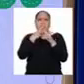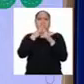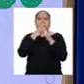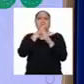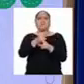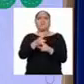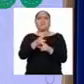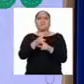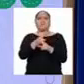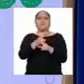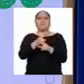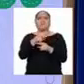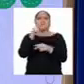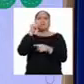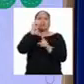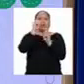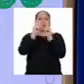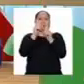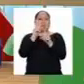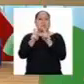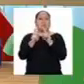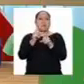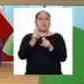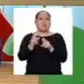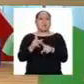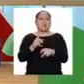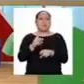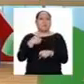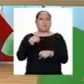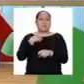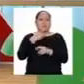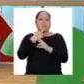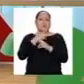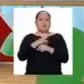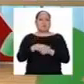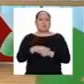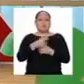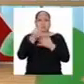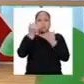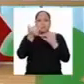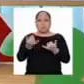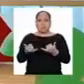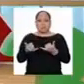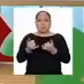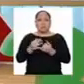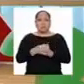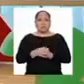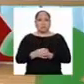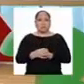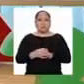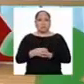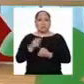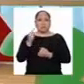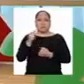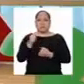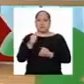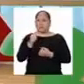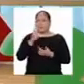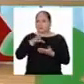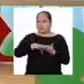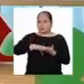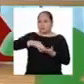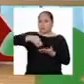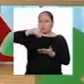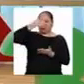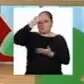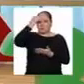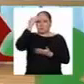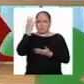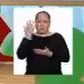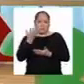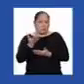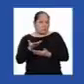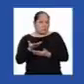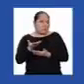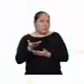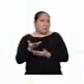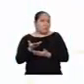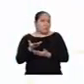las encuestas que apliqué. Y el día de hoy vamos a aprender a